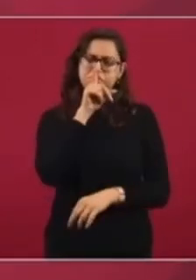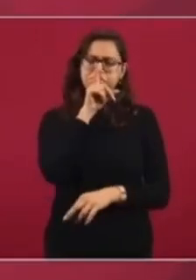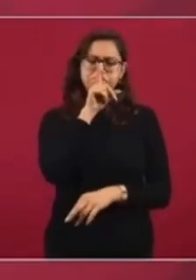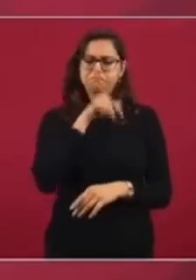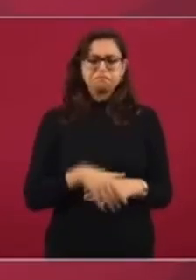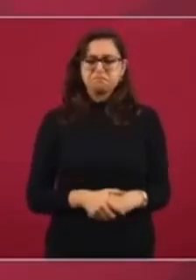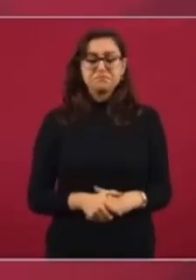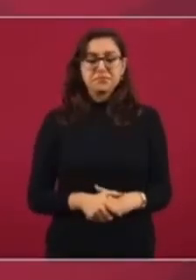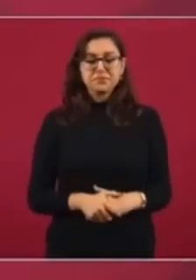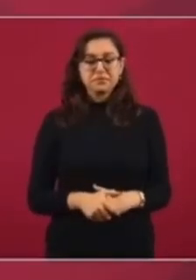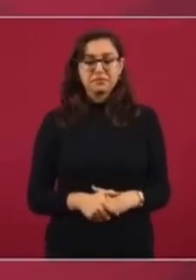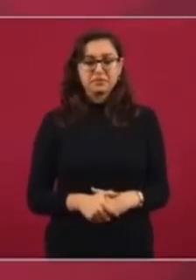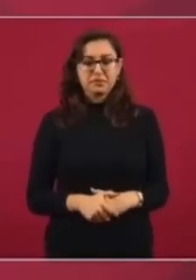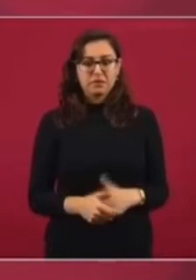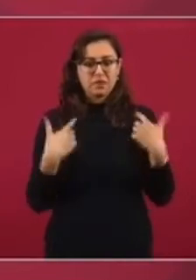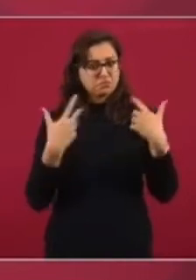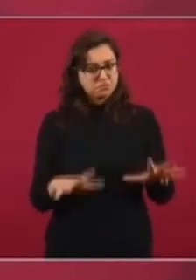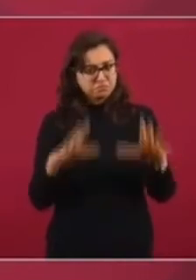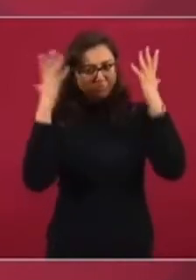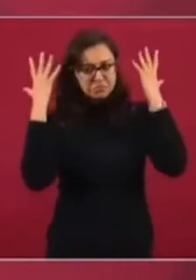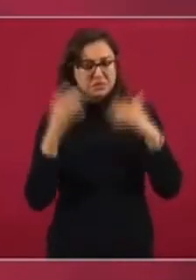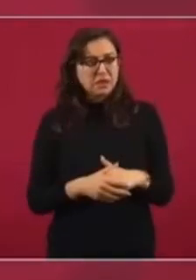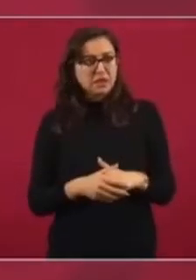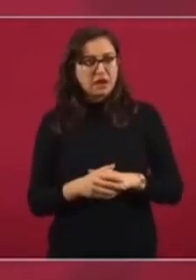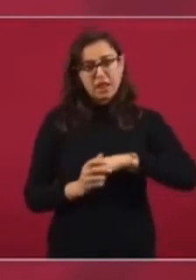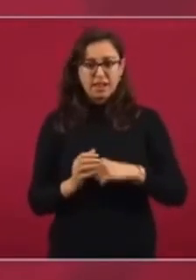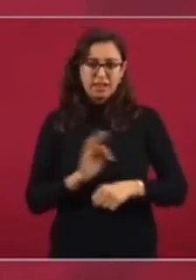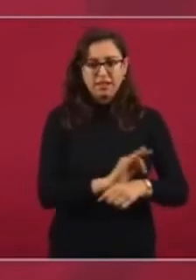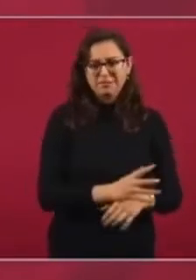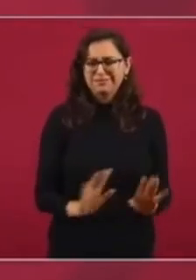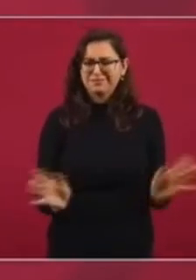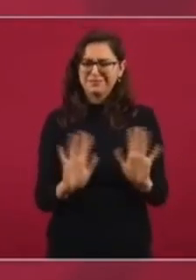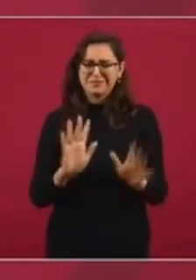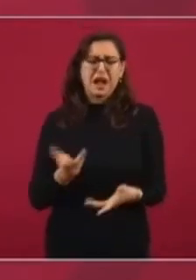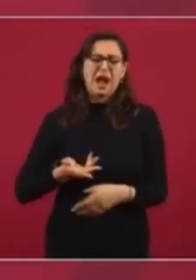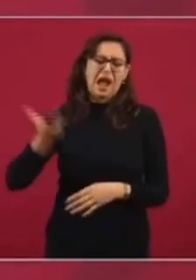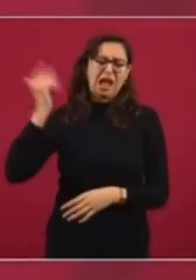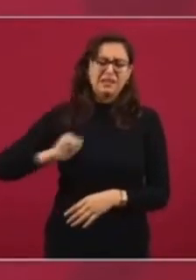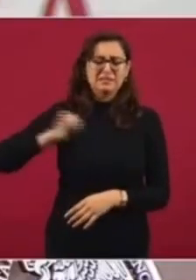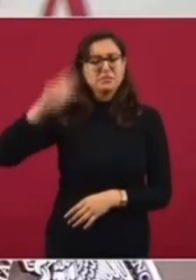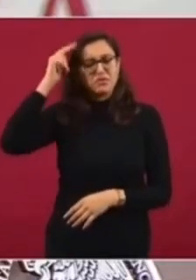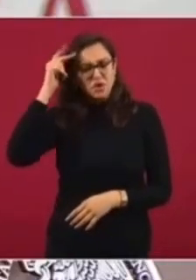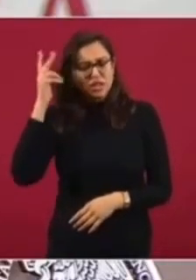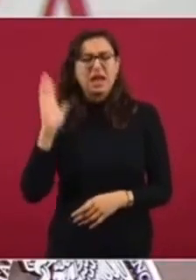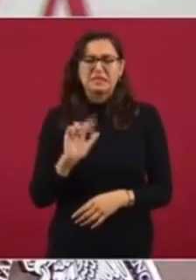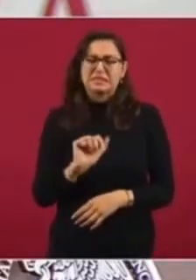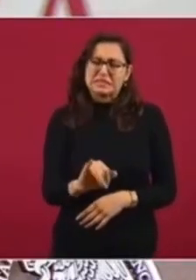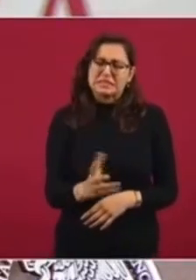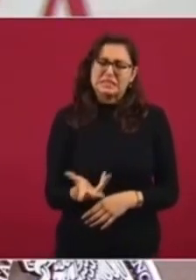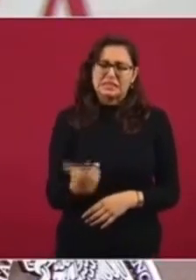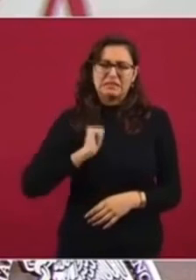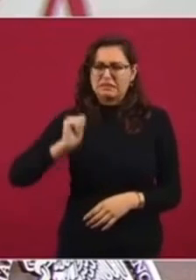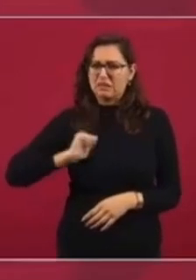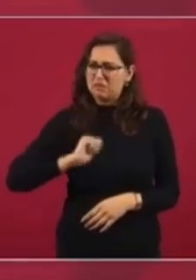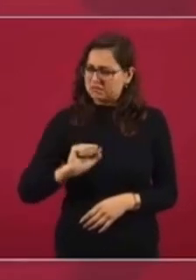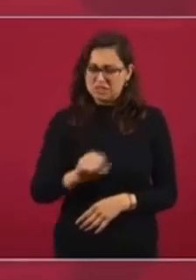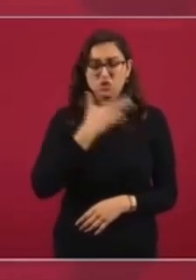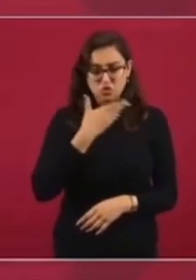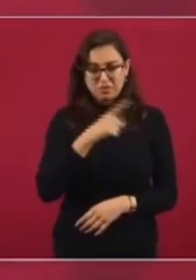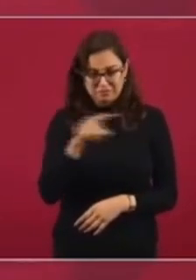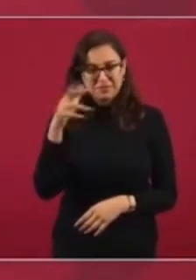No nos gustan las cargadas, hablando del porfiriato y del antiguo régimen. ¿Te acuerdas cómo era antes?